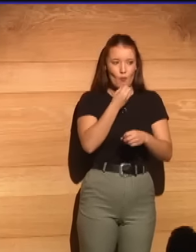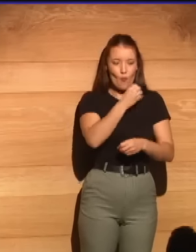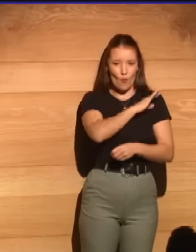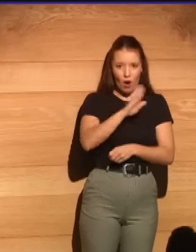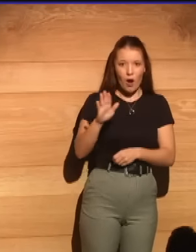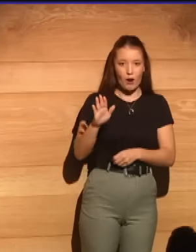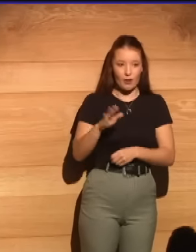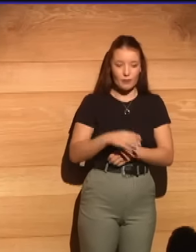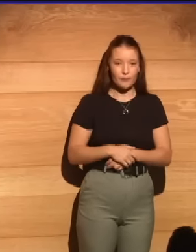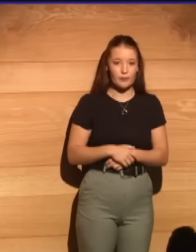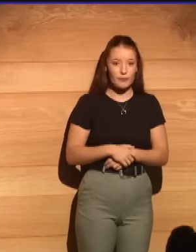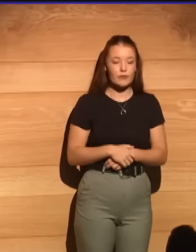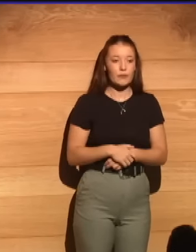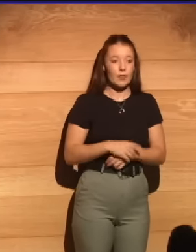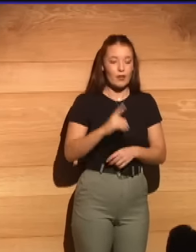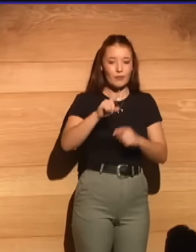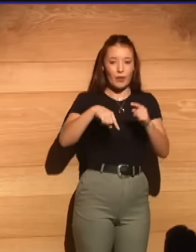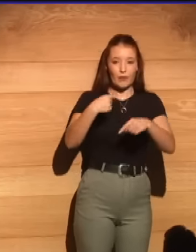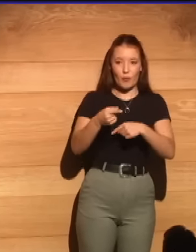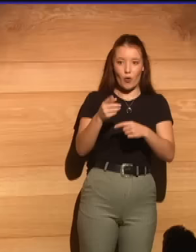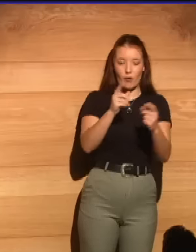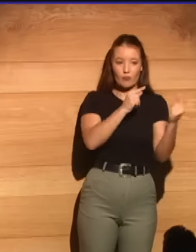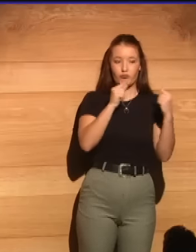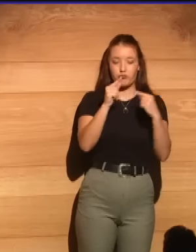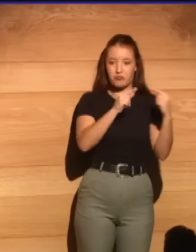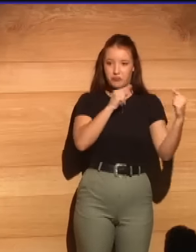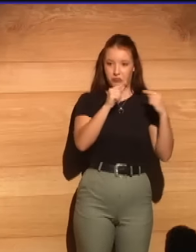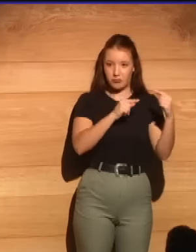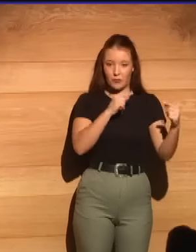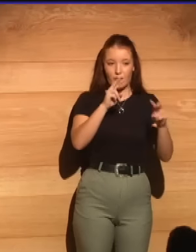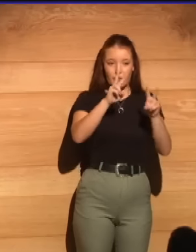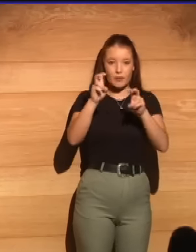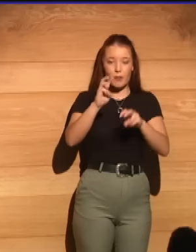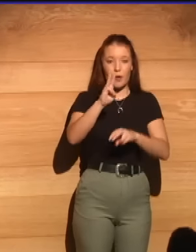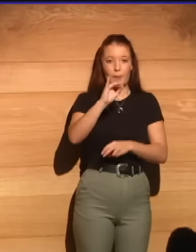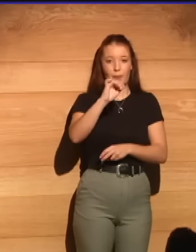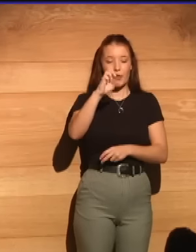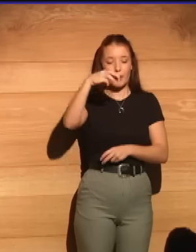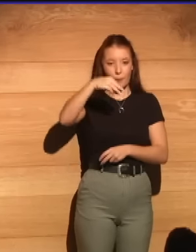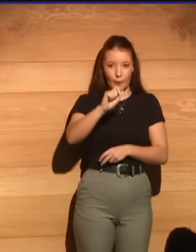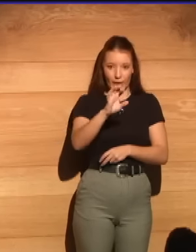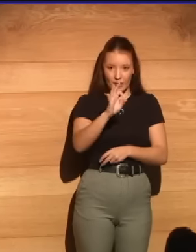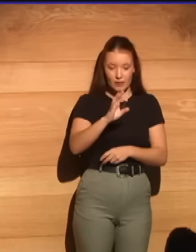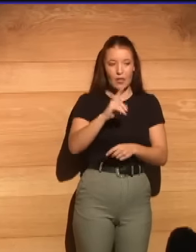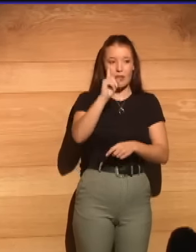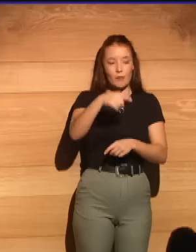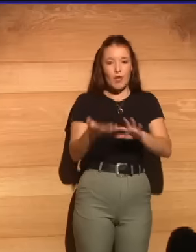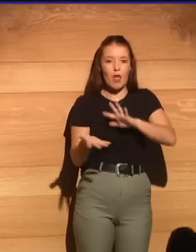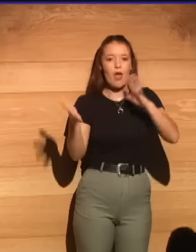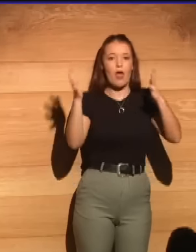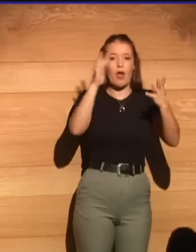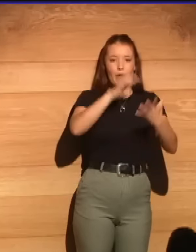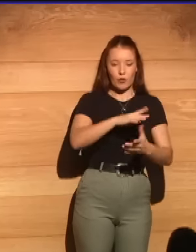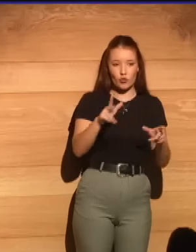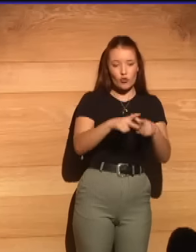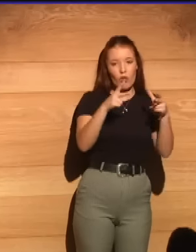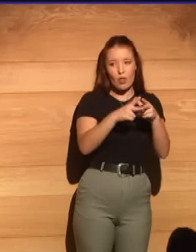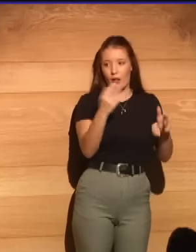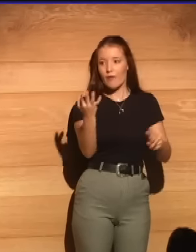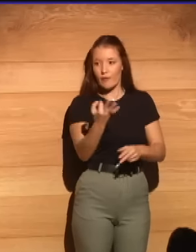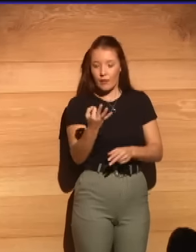Luego hablaremos un poquito de esto por las pymes y por toda la necesidad de transformación que queda todavía mucho por hacer en la sociedad. Pero hablando